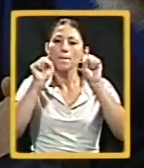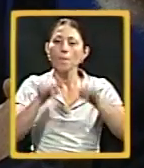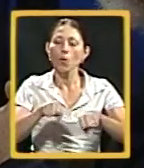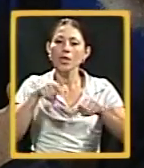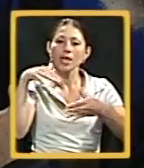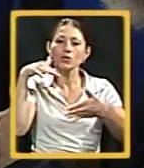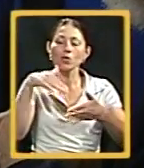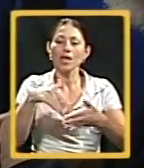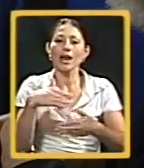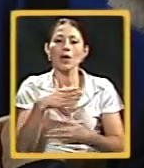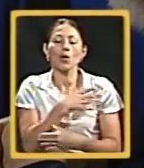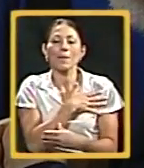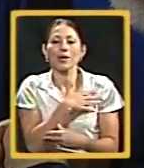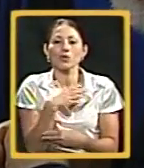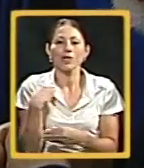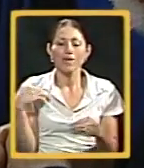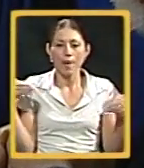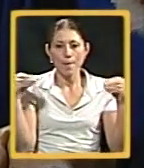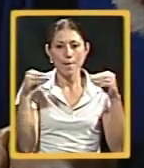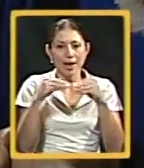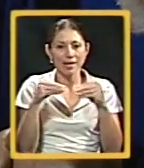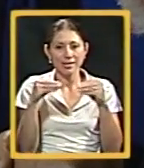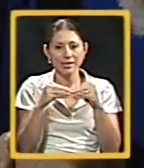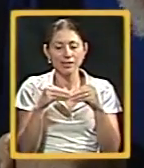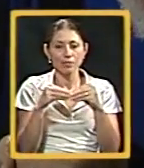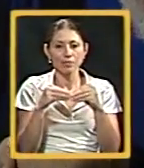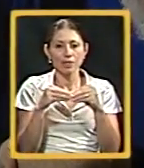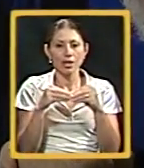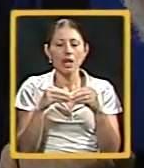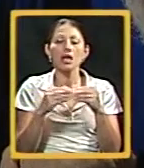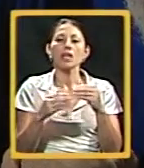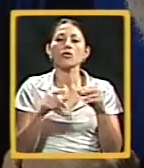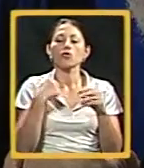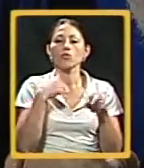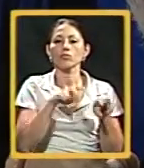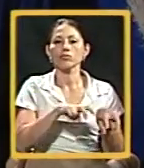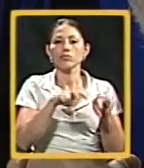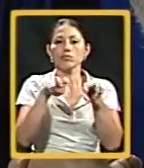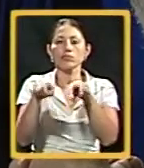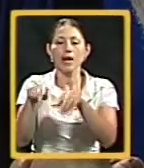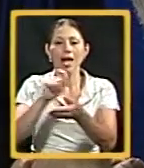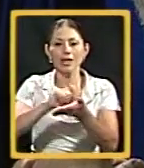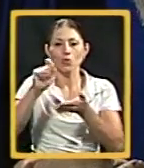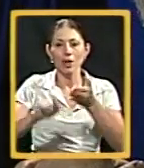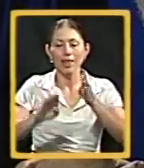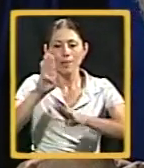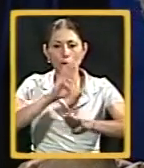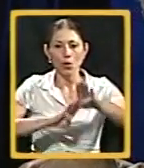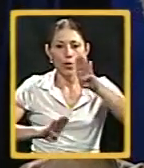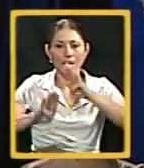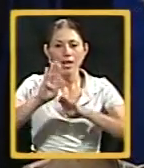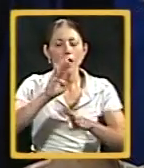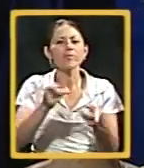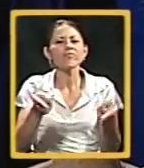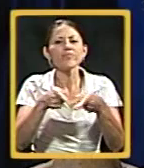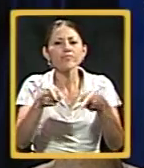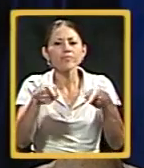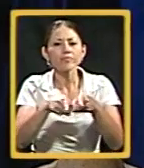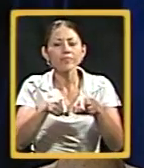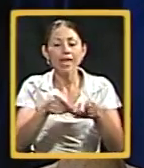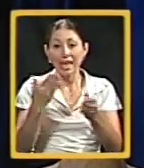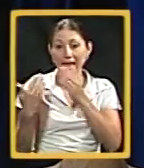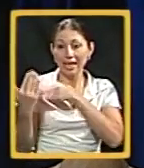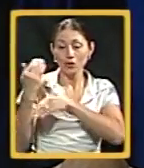que me gustaba más y pasé a la escuela de biología. Y tal vez lo que sucedió es que en esos